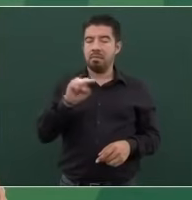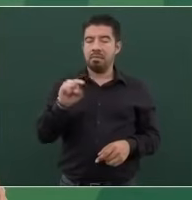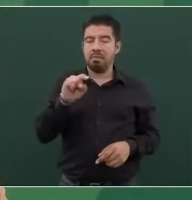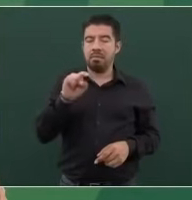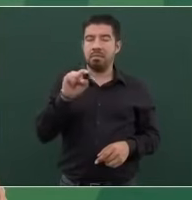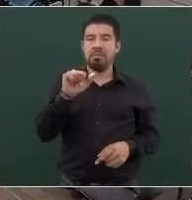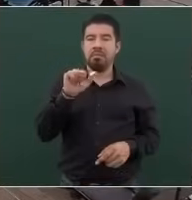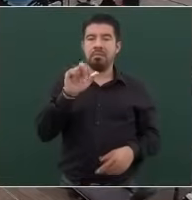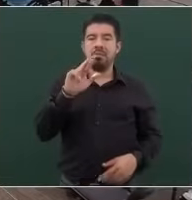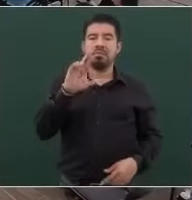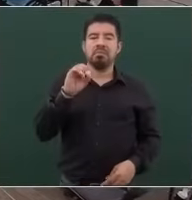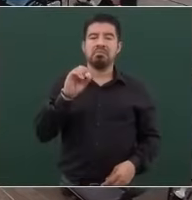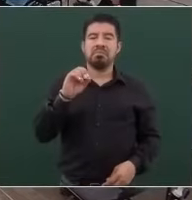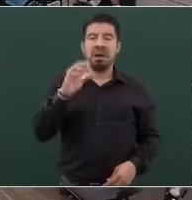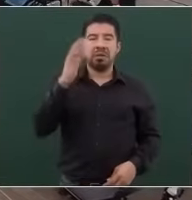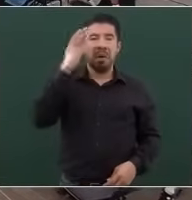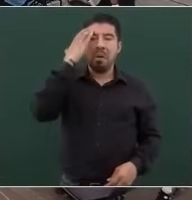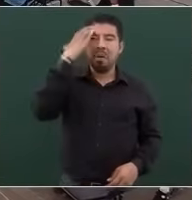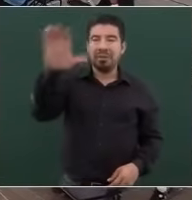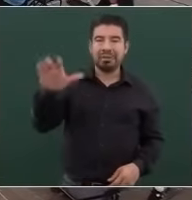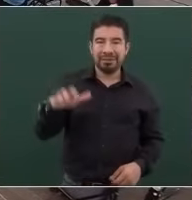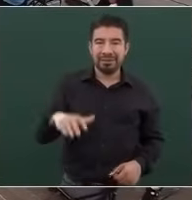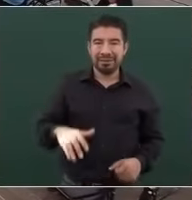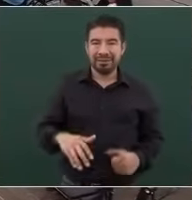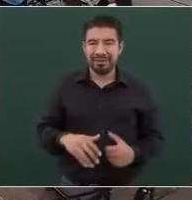¿No vas a ver?